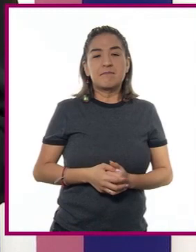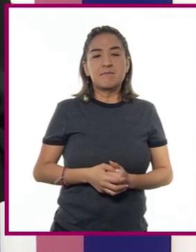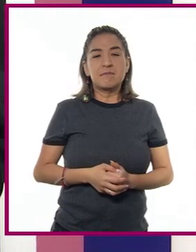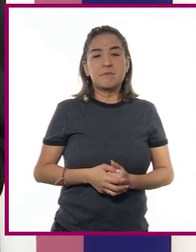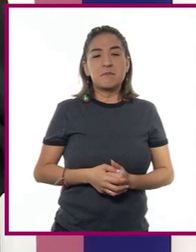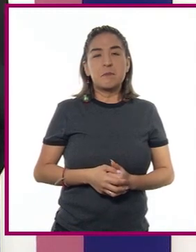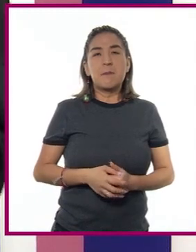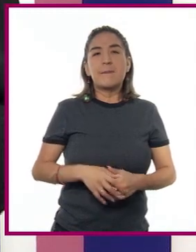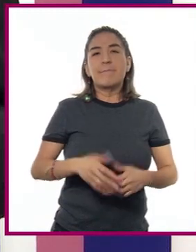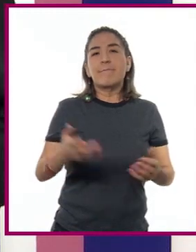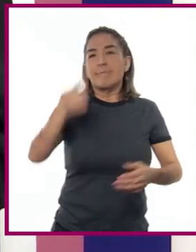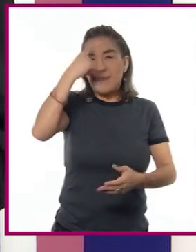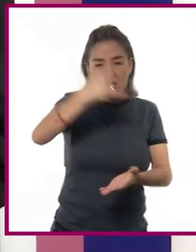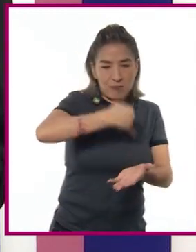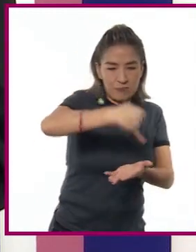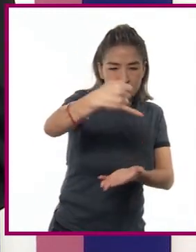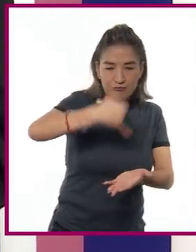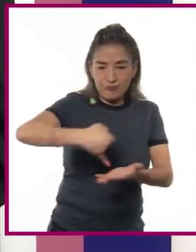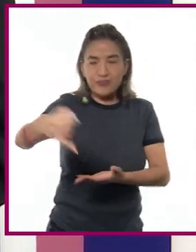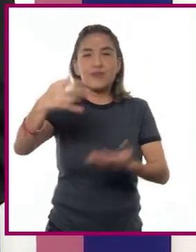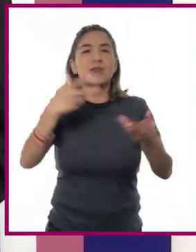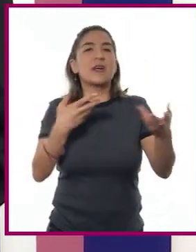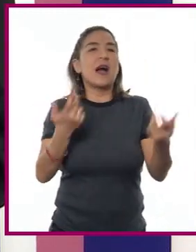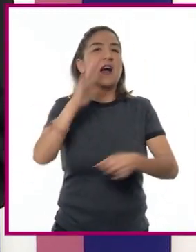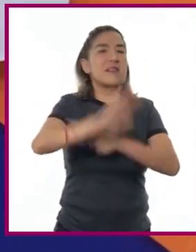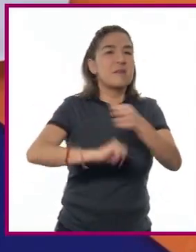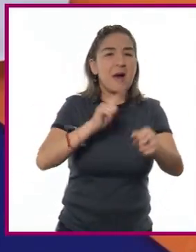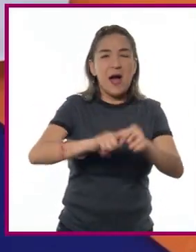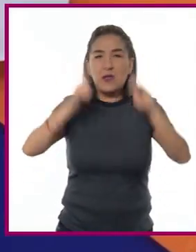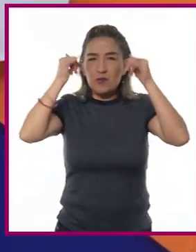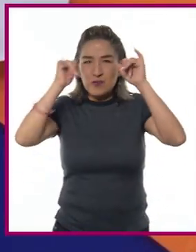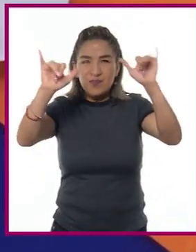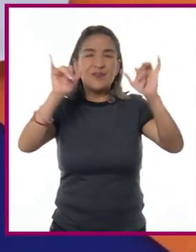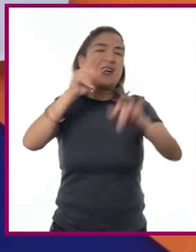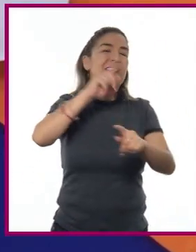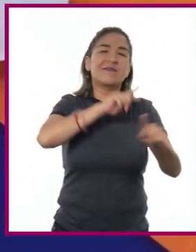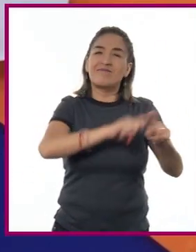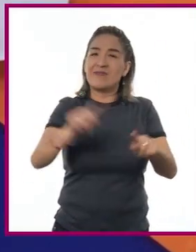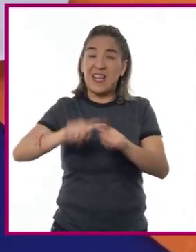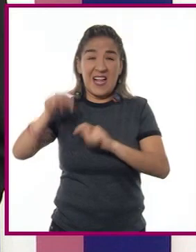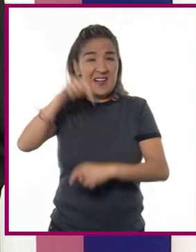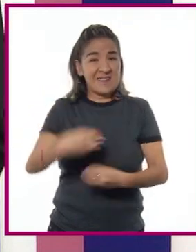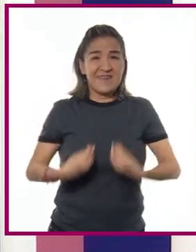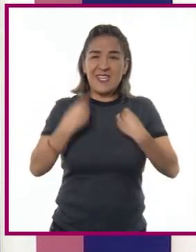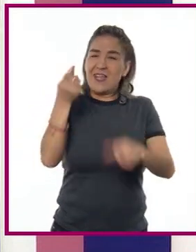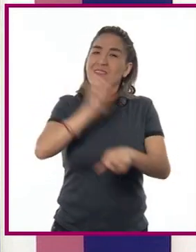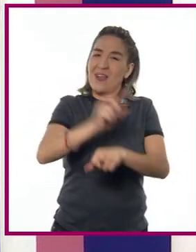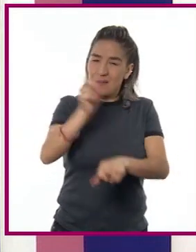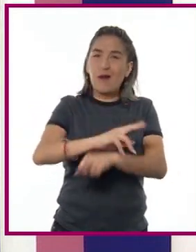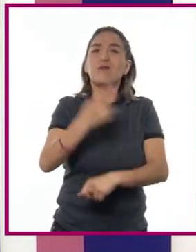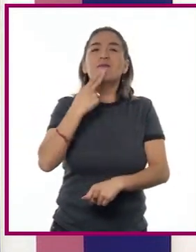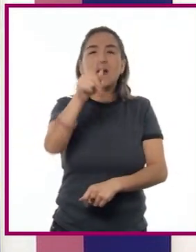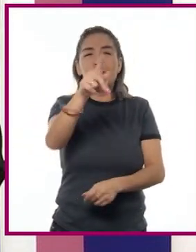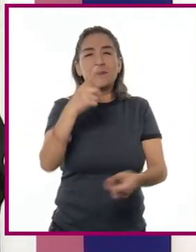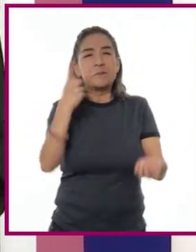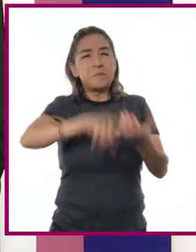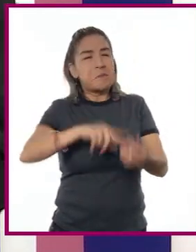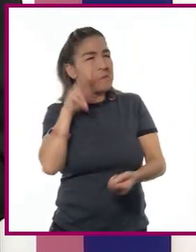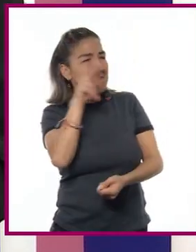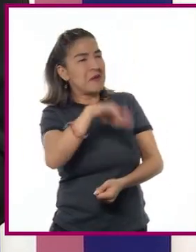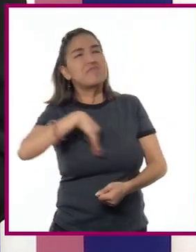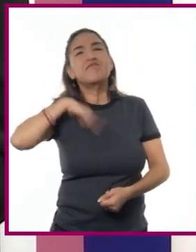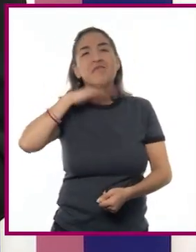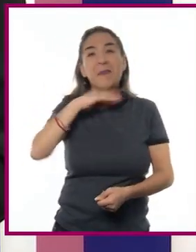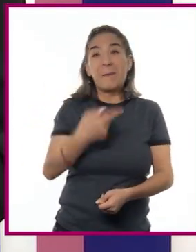en agricultura hay muchas aplicaciones de los elementos radioactivos en nuestra vida cotidiana que quizás no nos damos cuenta, pero